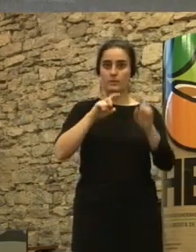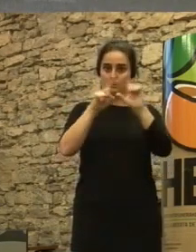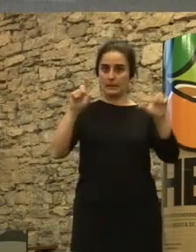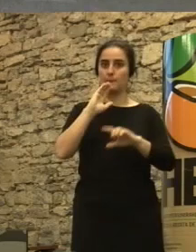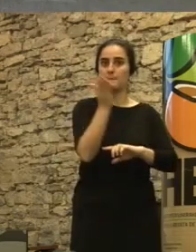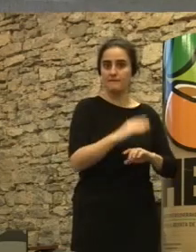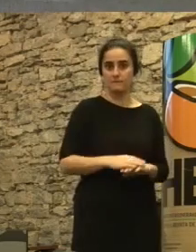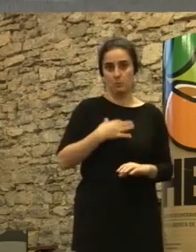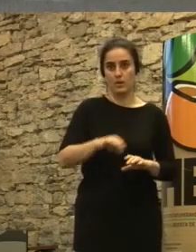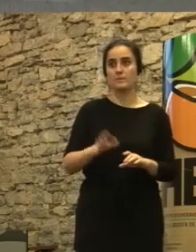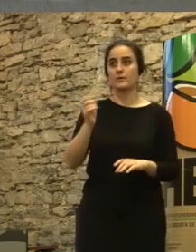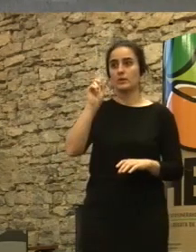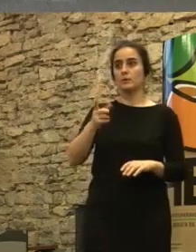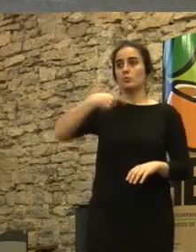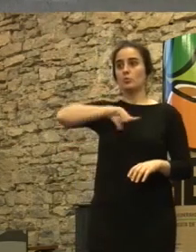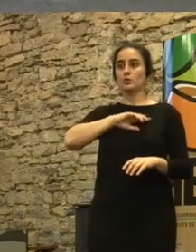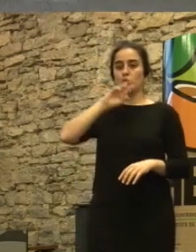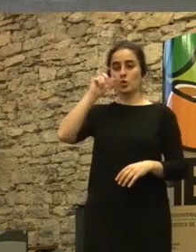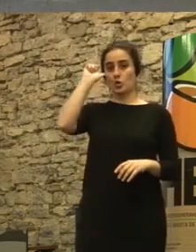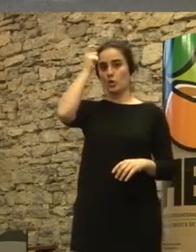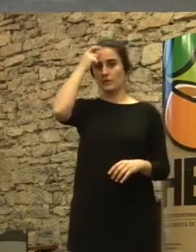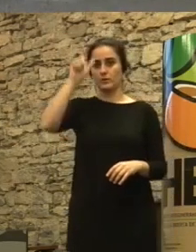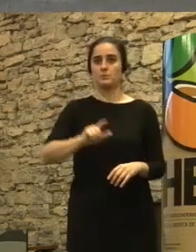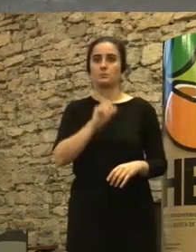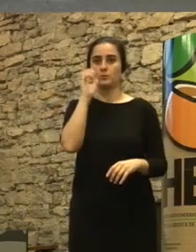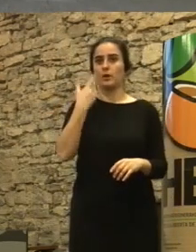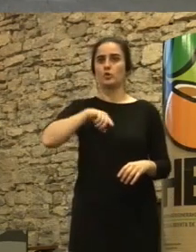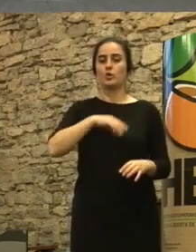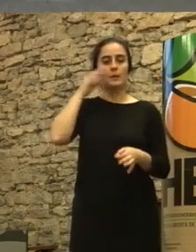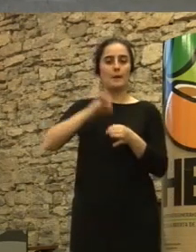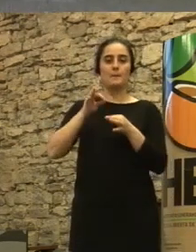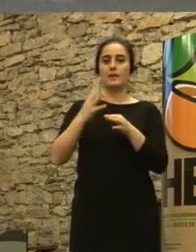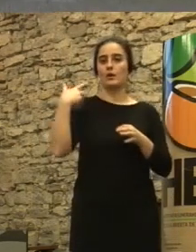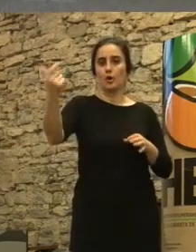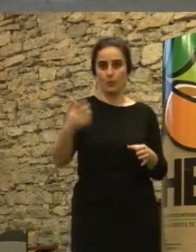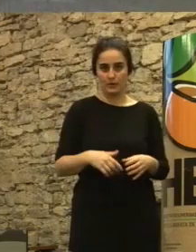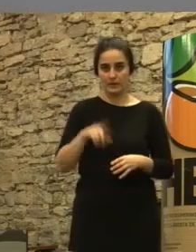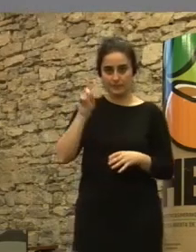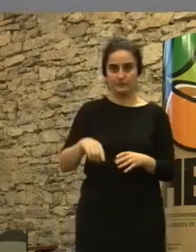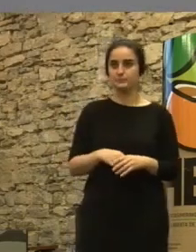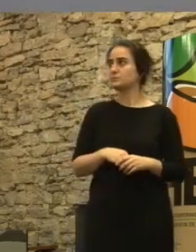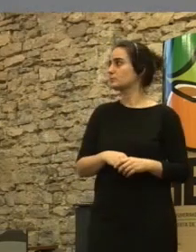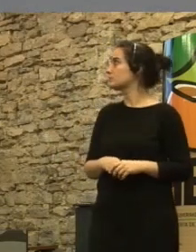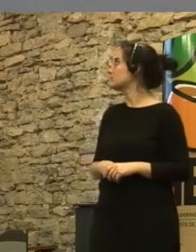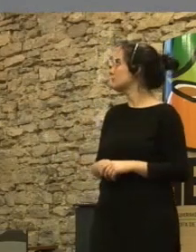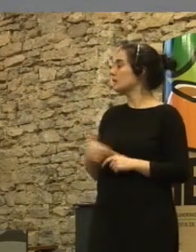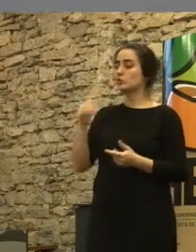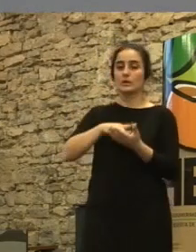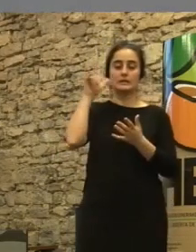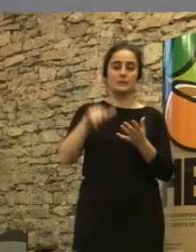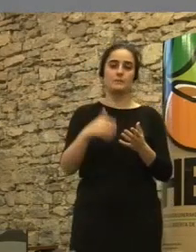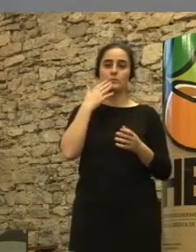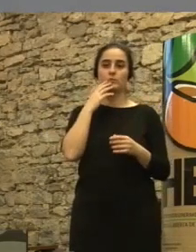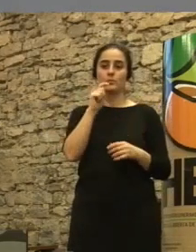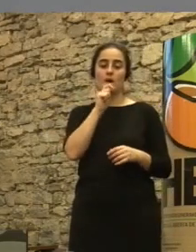¿no? O cambiar nuestro concepto de cosas, insisto, hurtarnos la verdad. Todo esto está pasando, textos de WhatsApp, no sé qué, lo de los